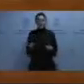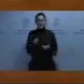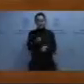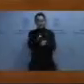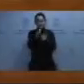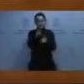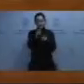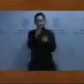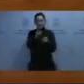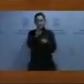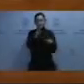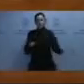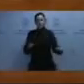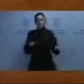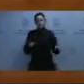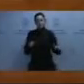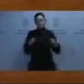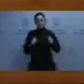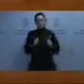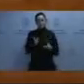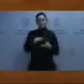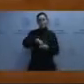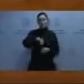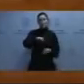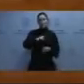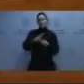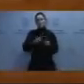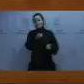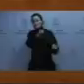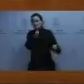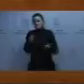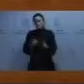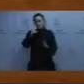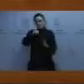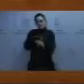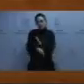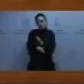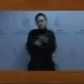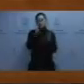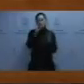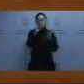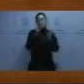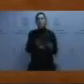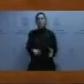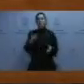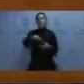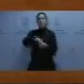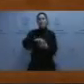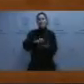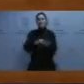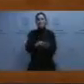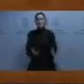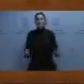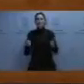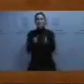información a los residentes y a sus familias e incorporación al sistema de dependencia de todos los